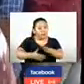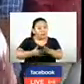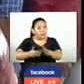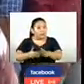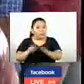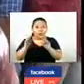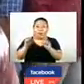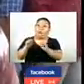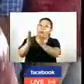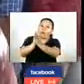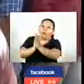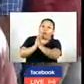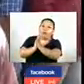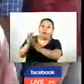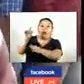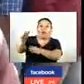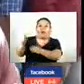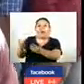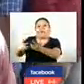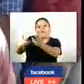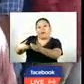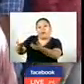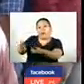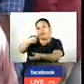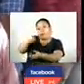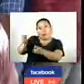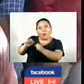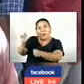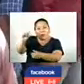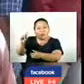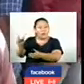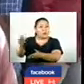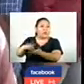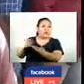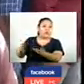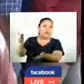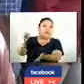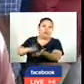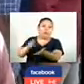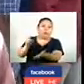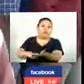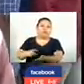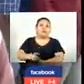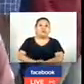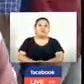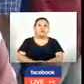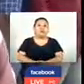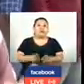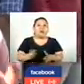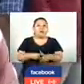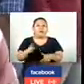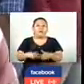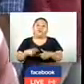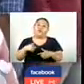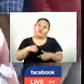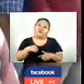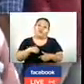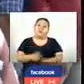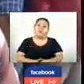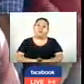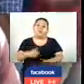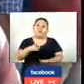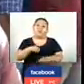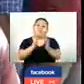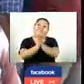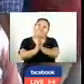podemos pedirle más a los laboratorios porque debemos debemos dinero les debemos dinero entonces yo le quiero por este